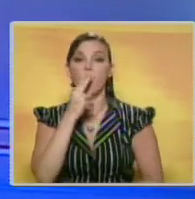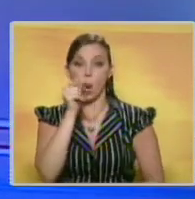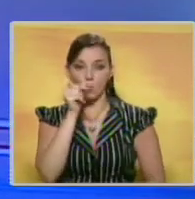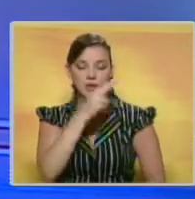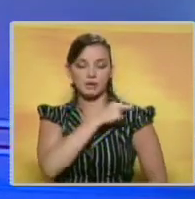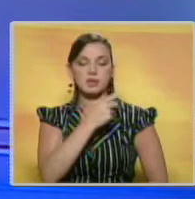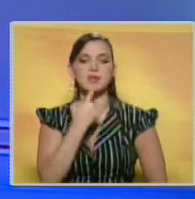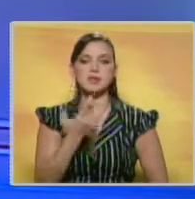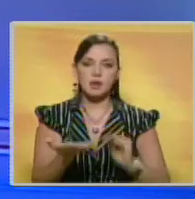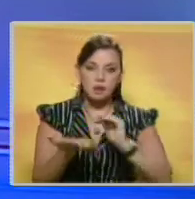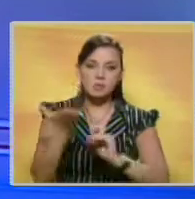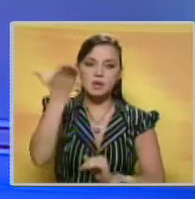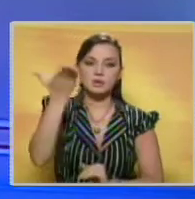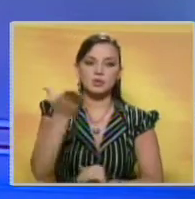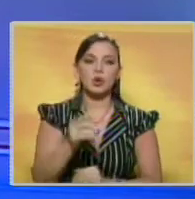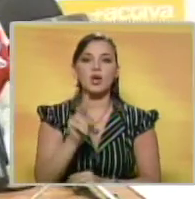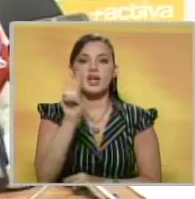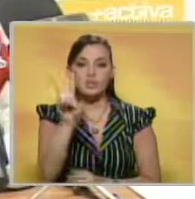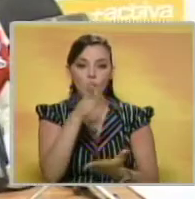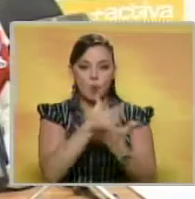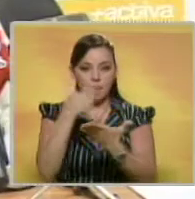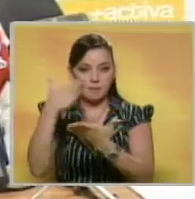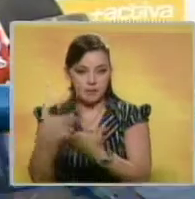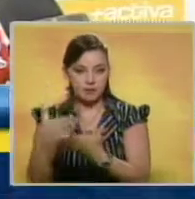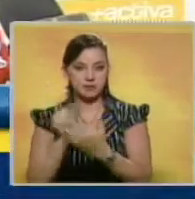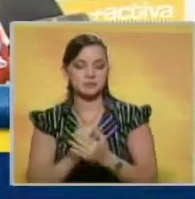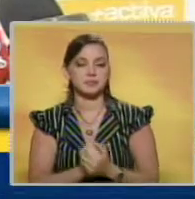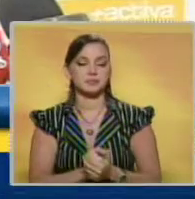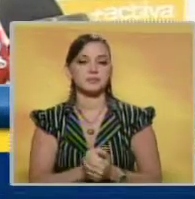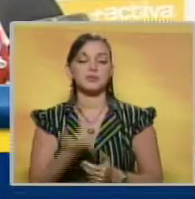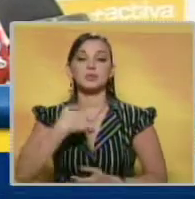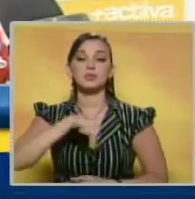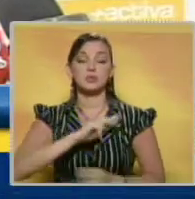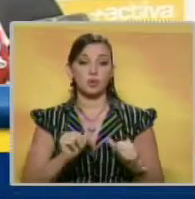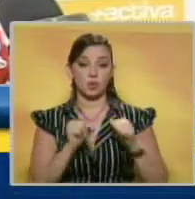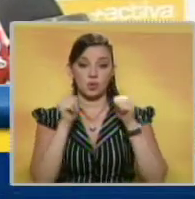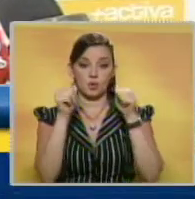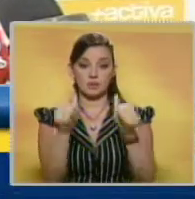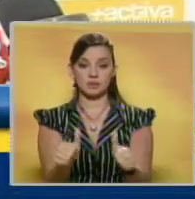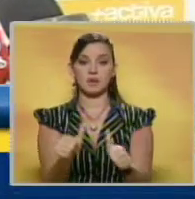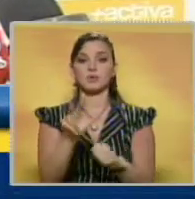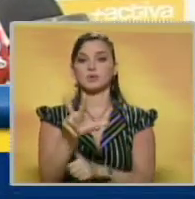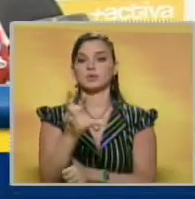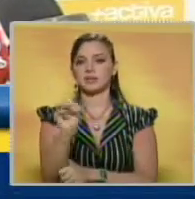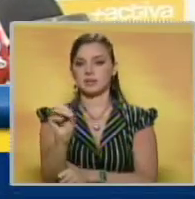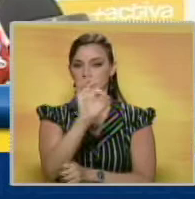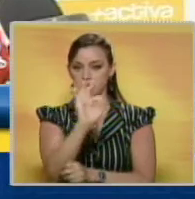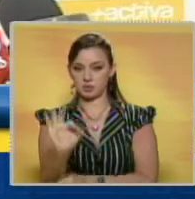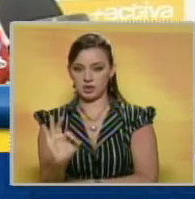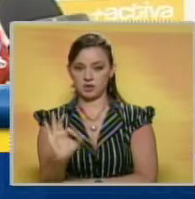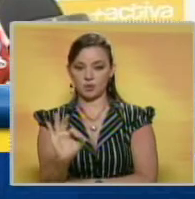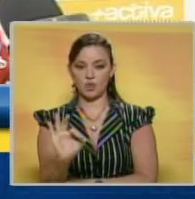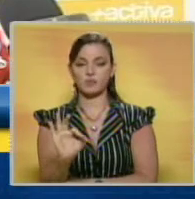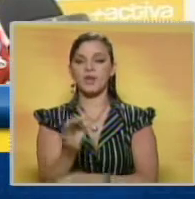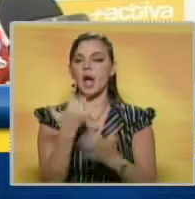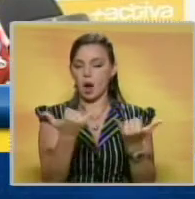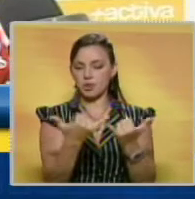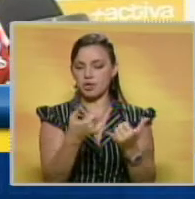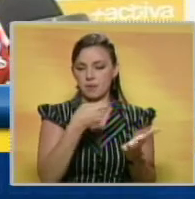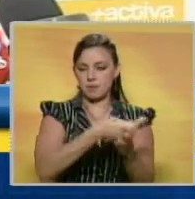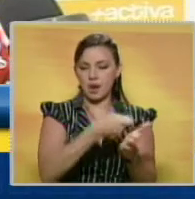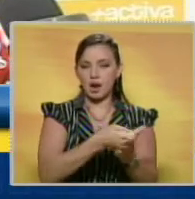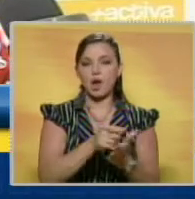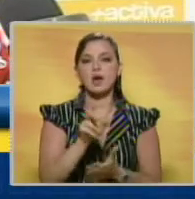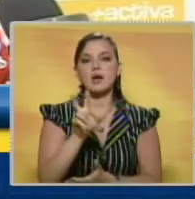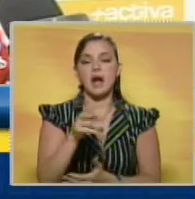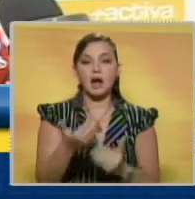que el incremento será en 2 etapas. Vamos a comenzar con el 30% de la tarifa que está establecida hasta ahora, o sea,